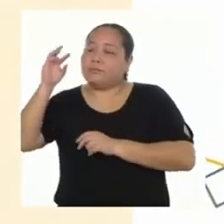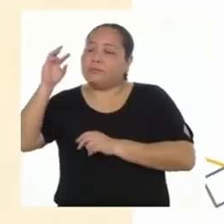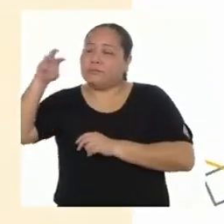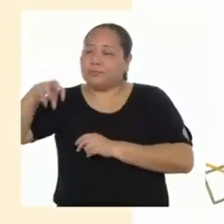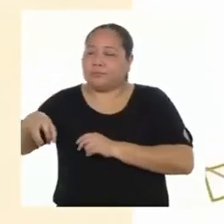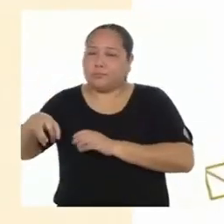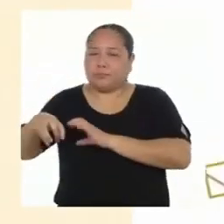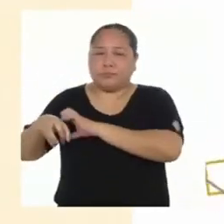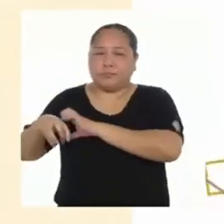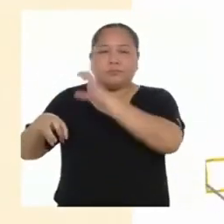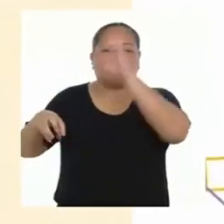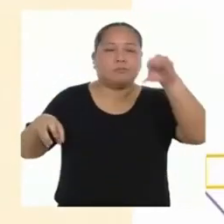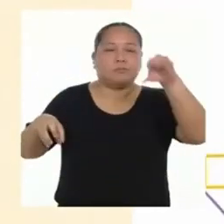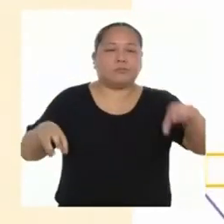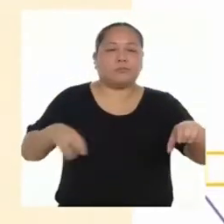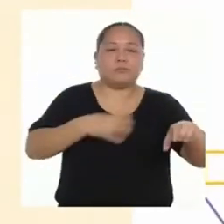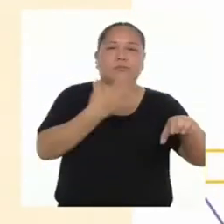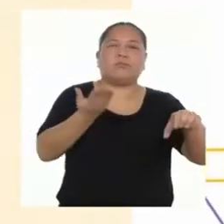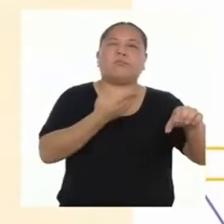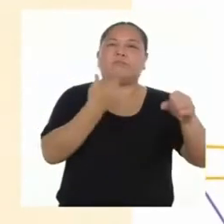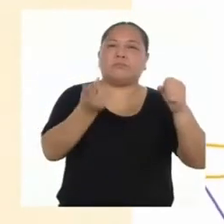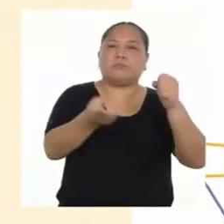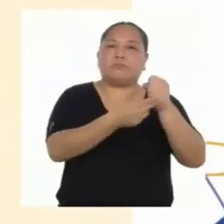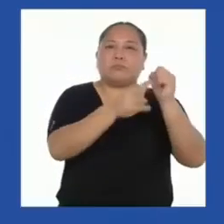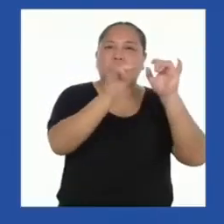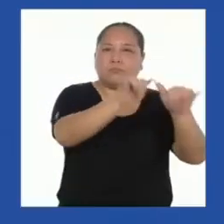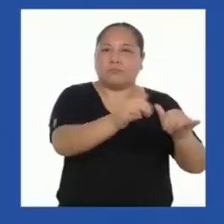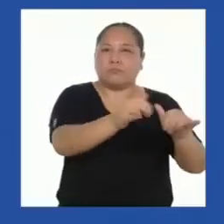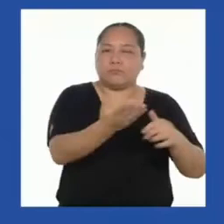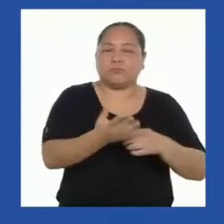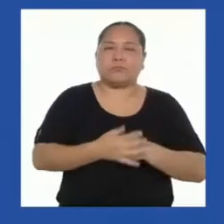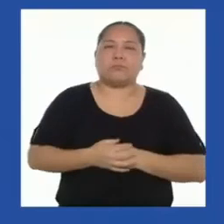sólido hasta su disposición final.